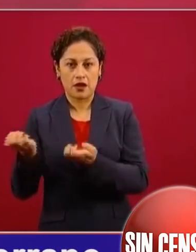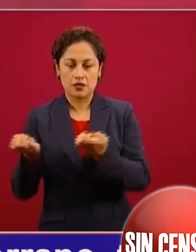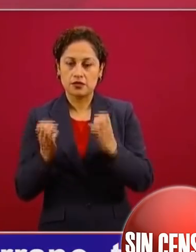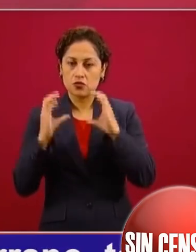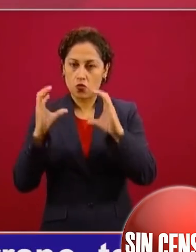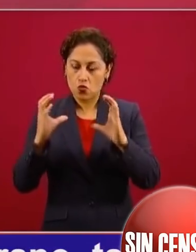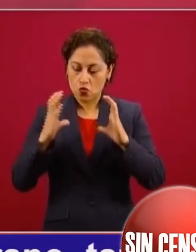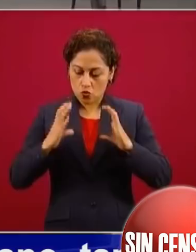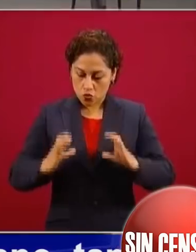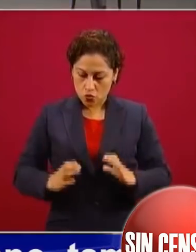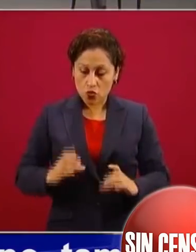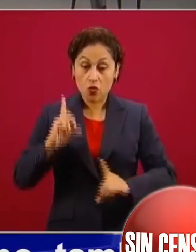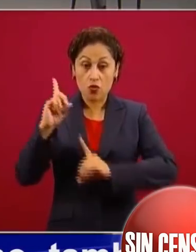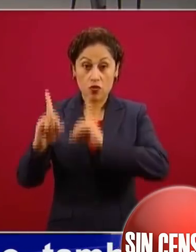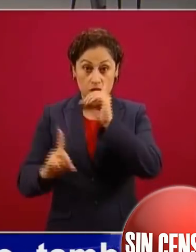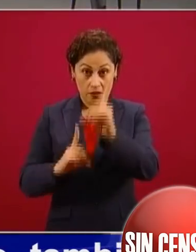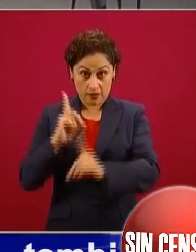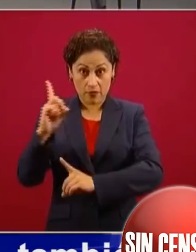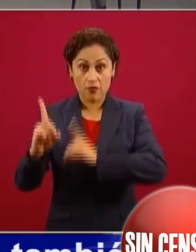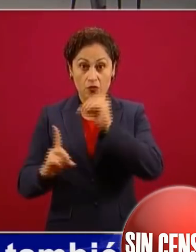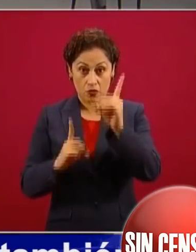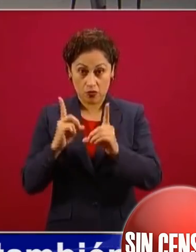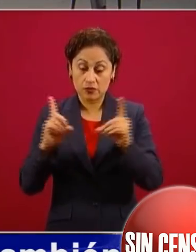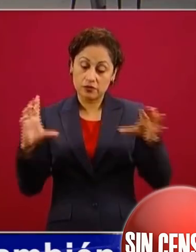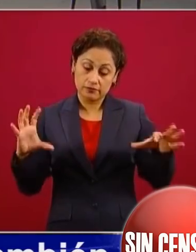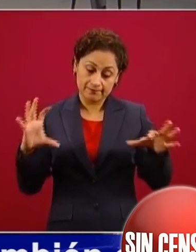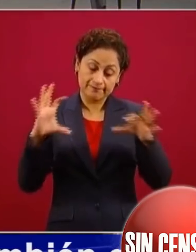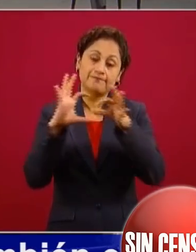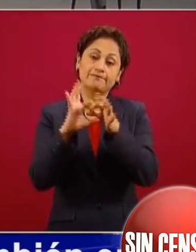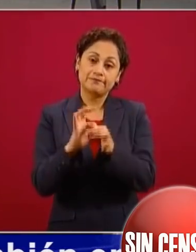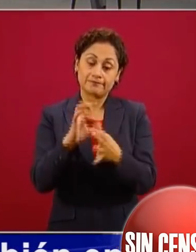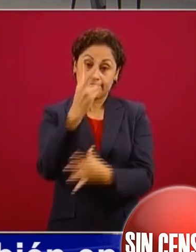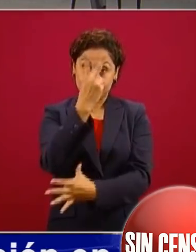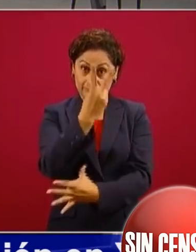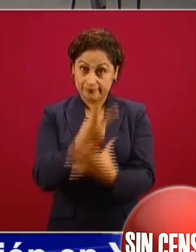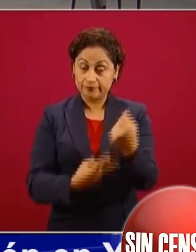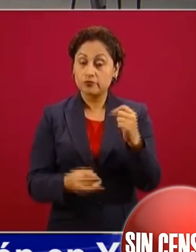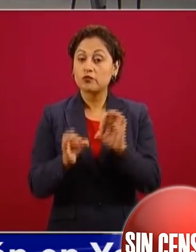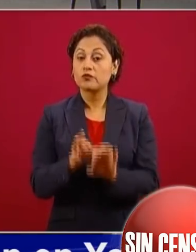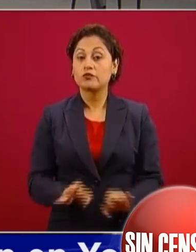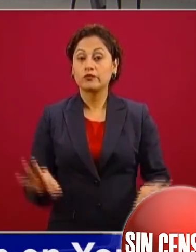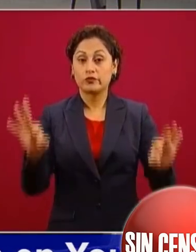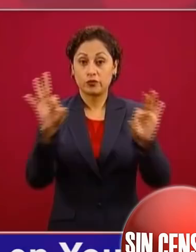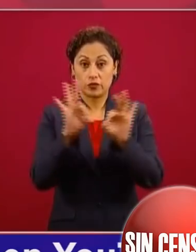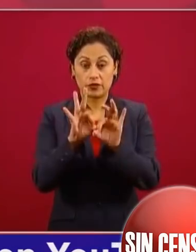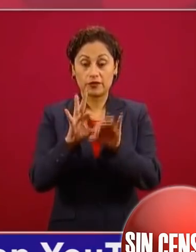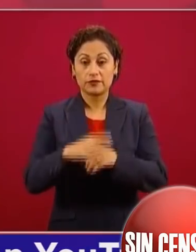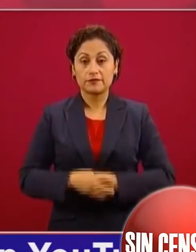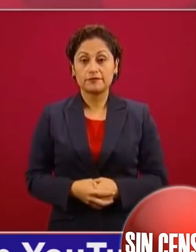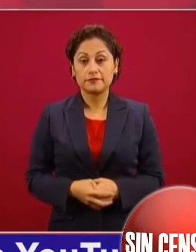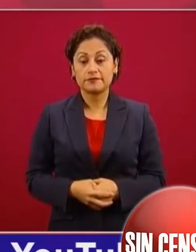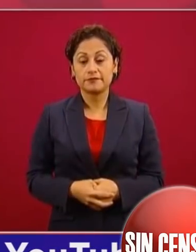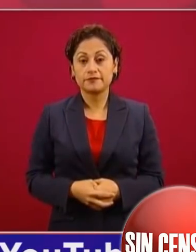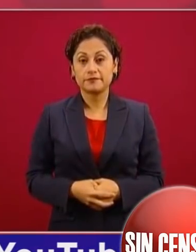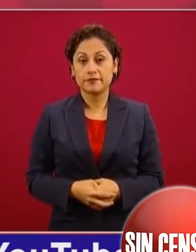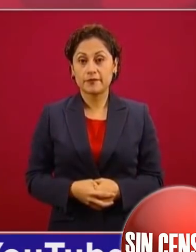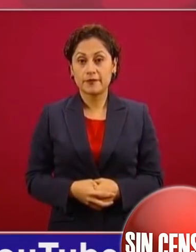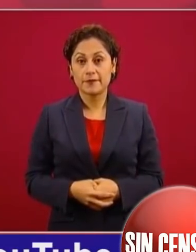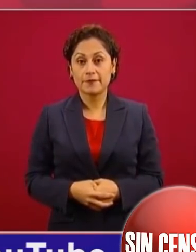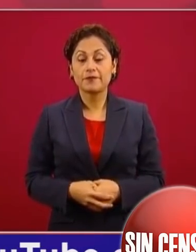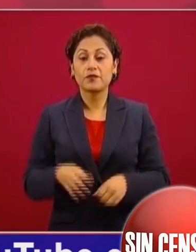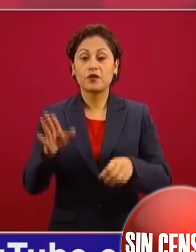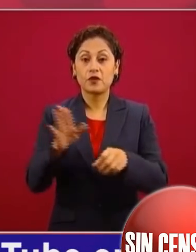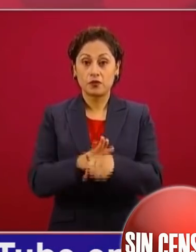deporte, sino también la alimentación, o las dos cosas. De modo que